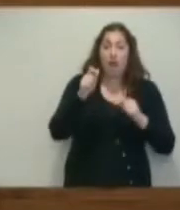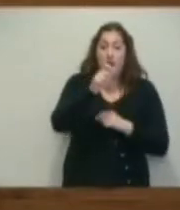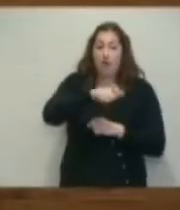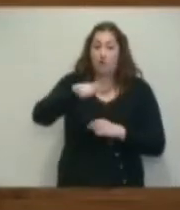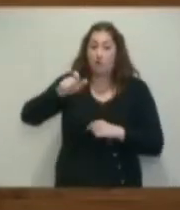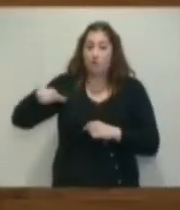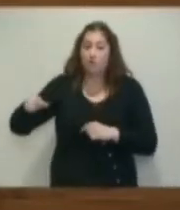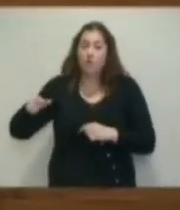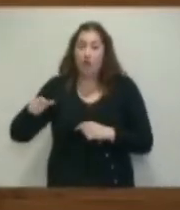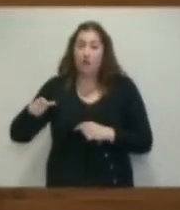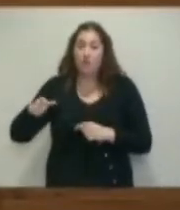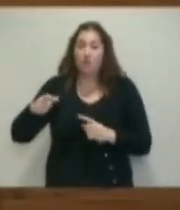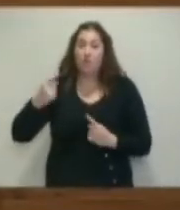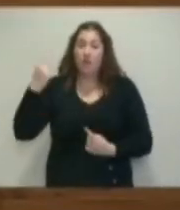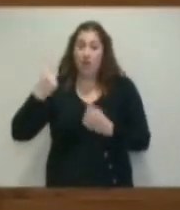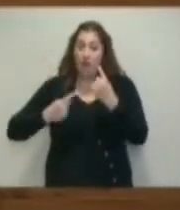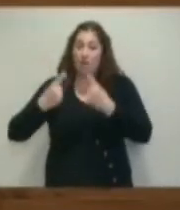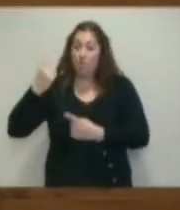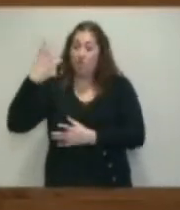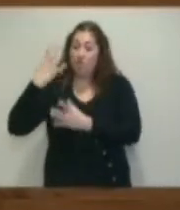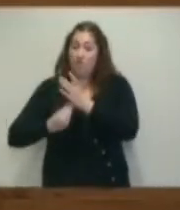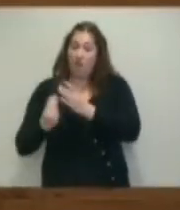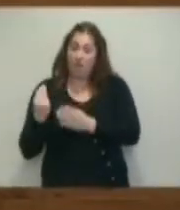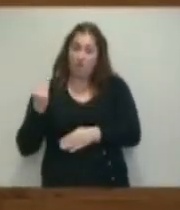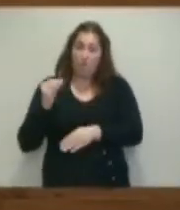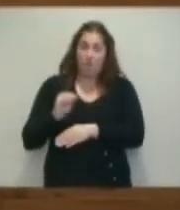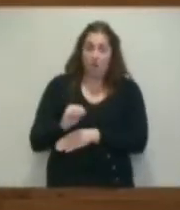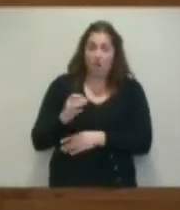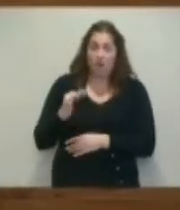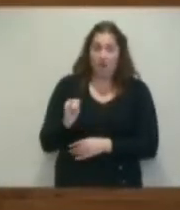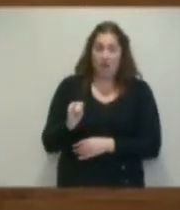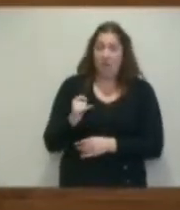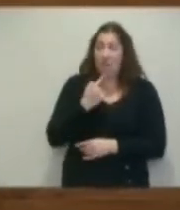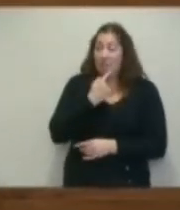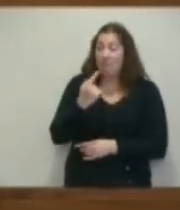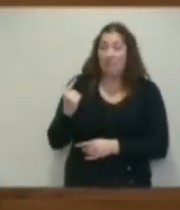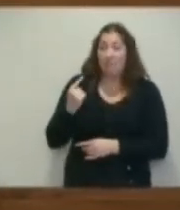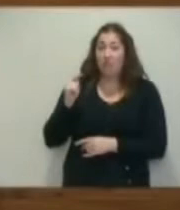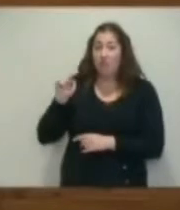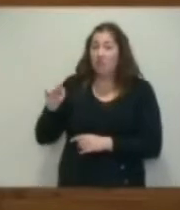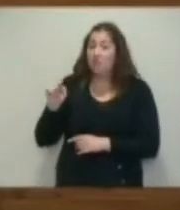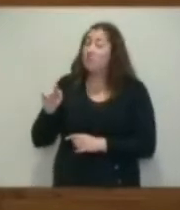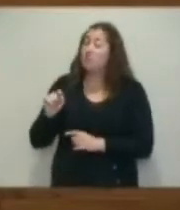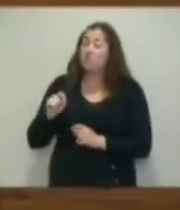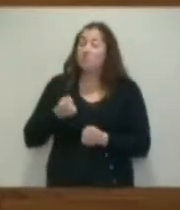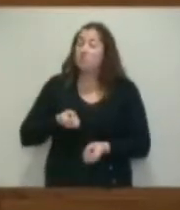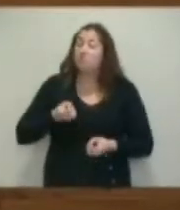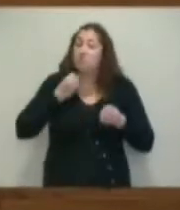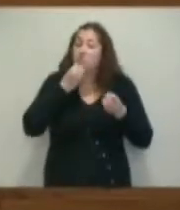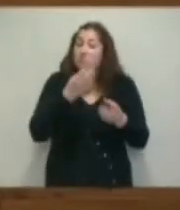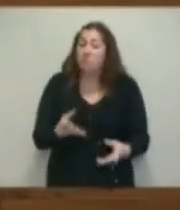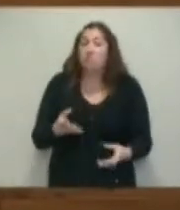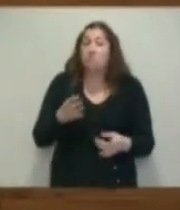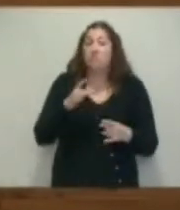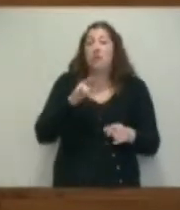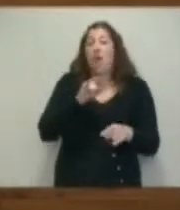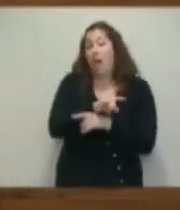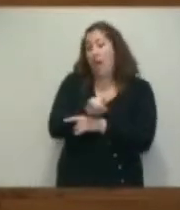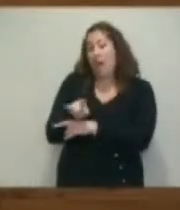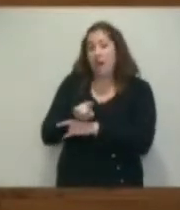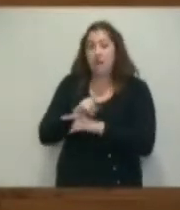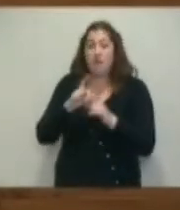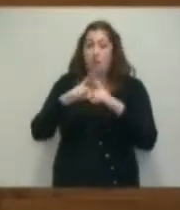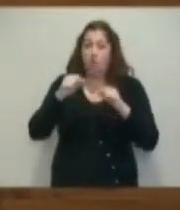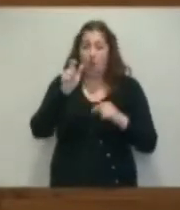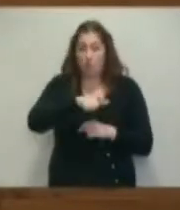dinero alguna derivada de este fallo judicial. Quien diga eso, creo que está lanzando un mensaje equívoco a los asturianos y les está engañando, y yo no seré el